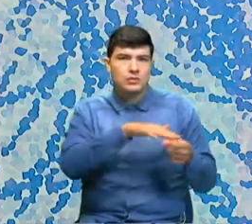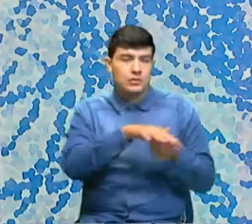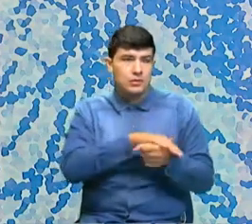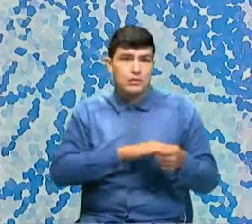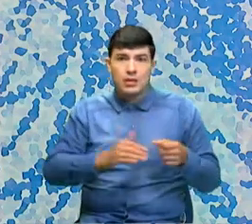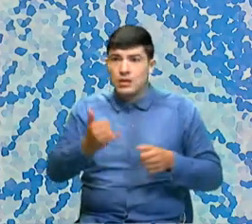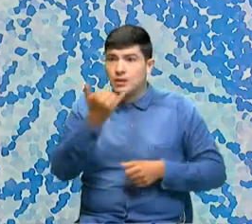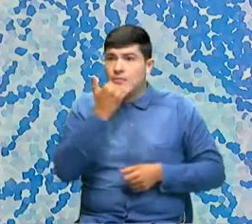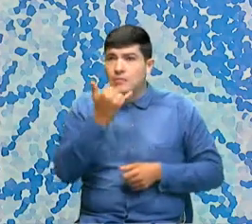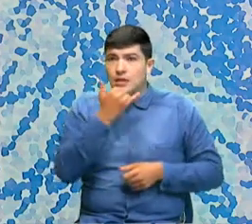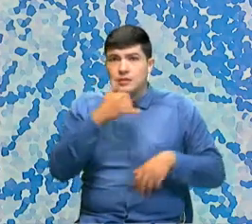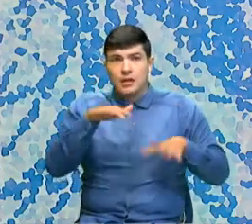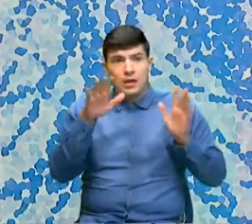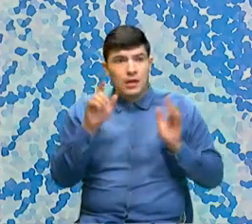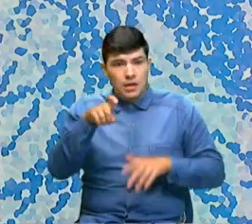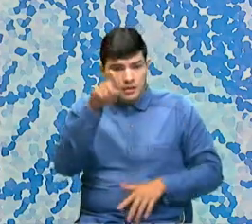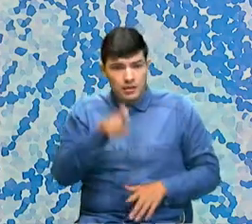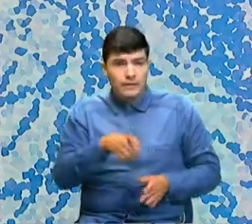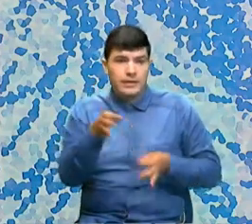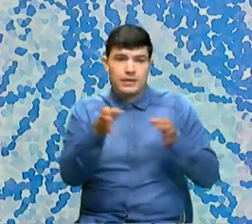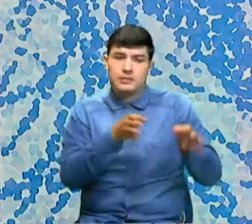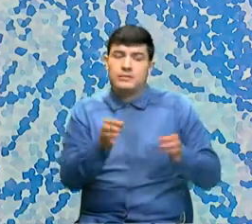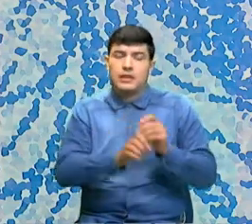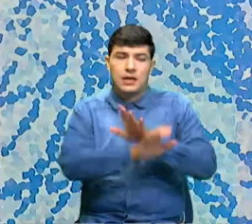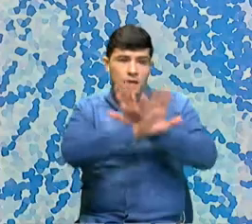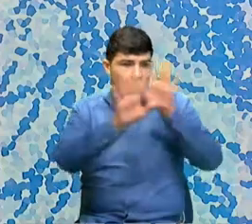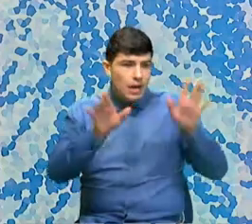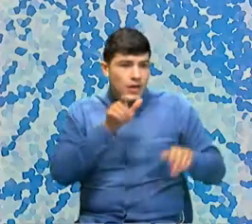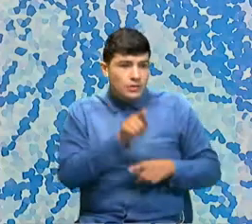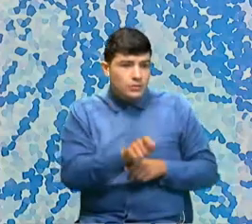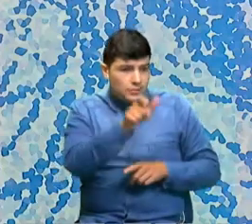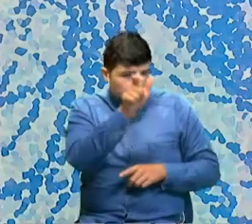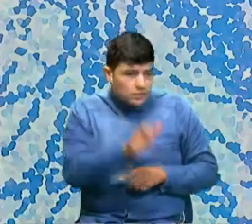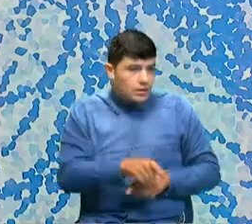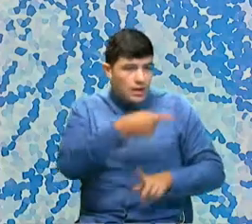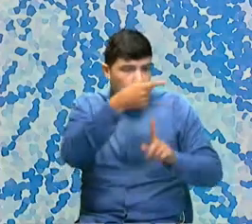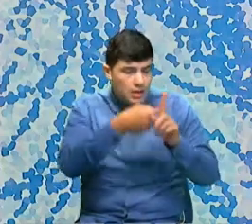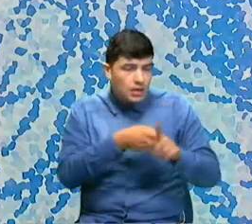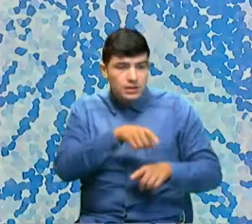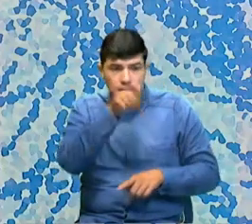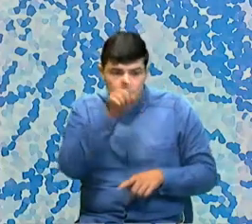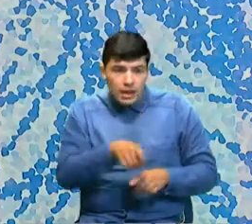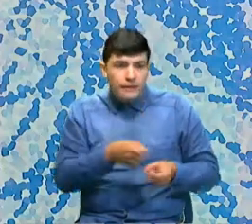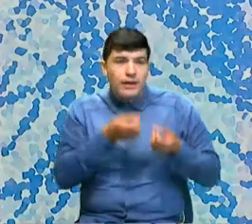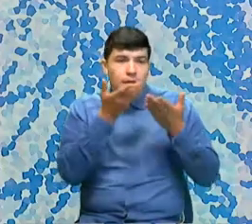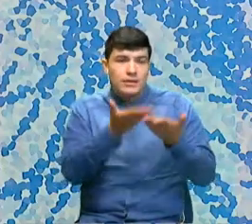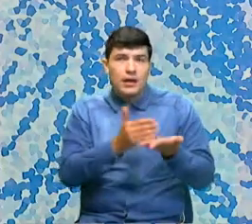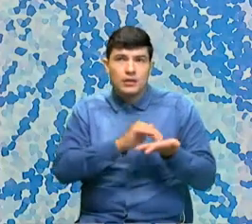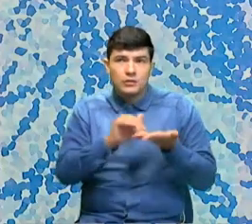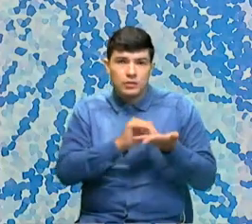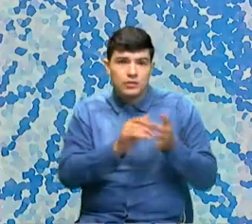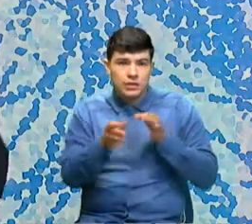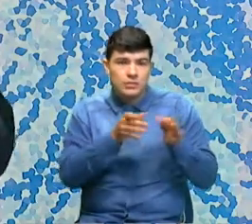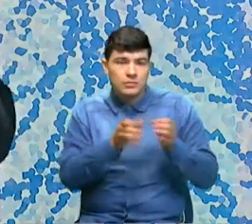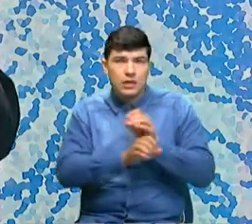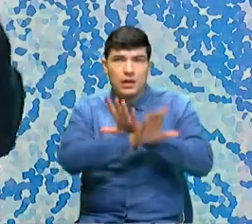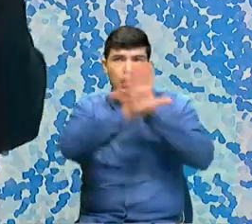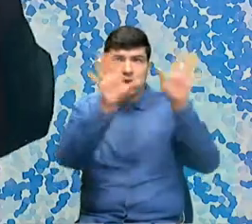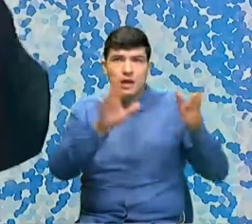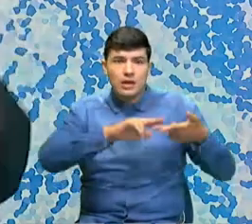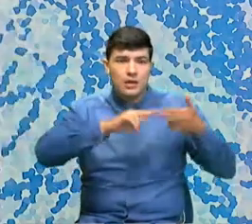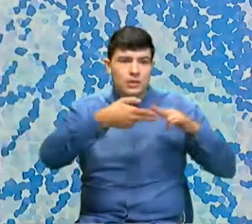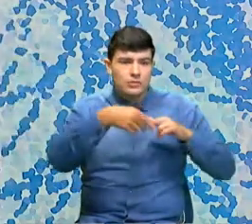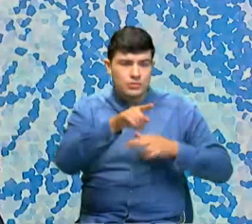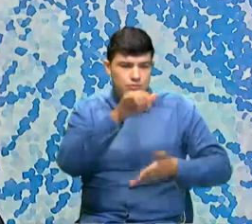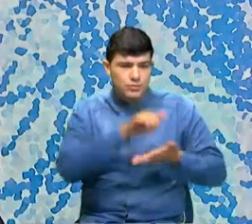que pasa es que sí tiene que aclarar la situación con el arrendador y sí tiene que generar una solución muy clara también con él. Pero eso